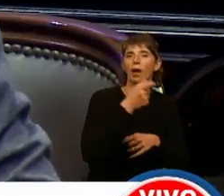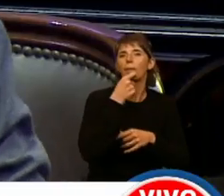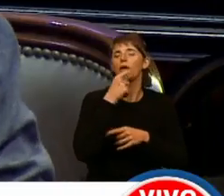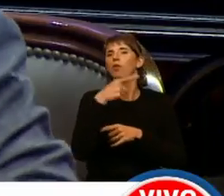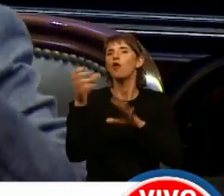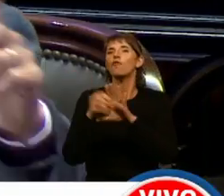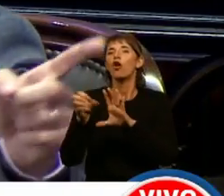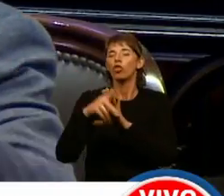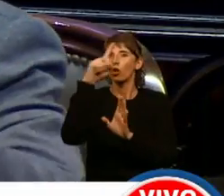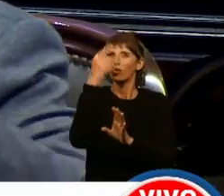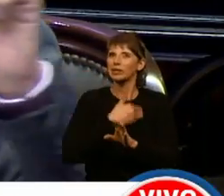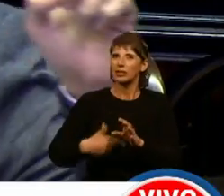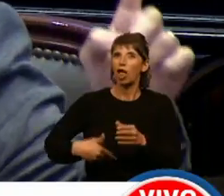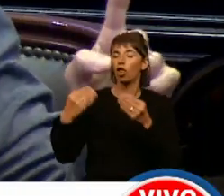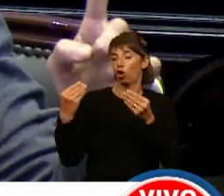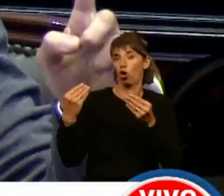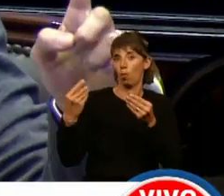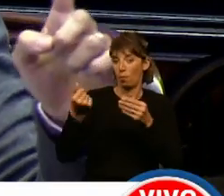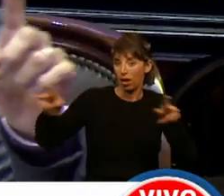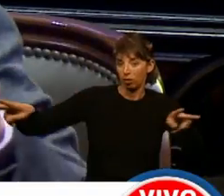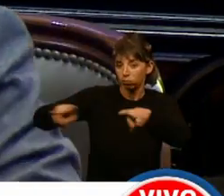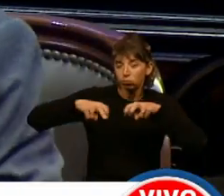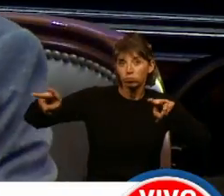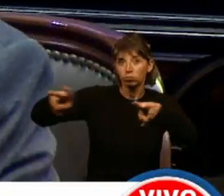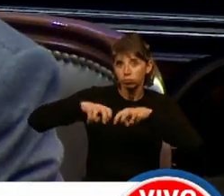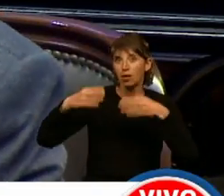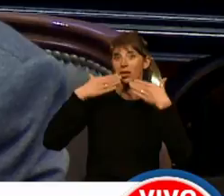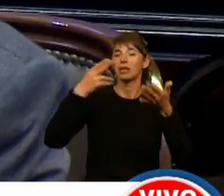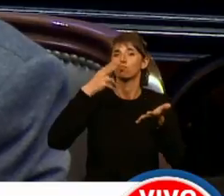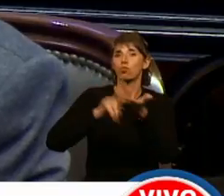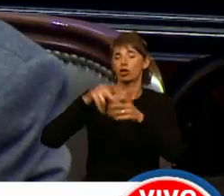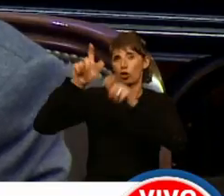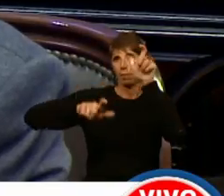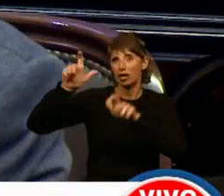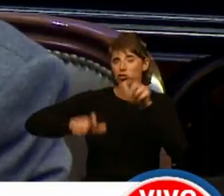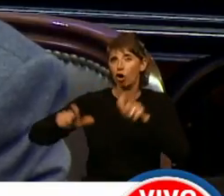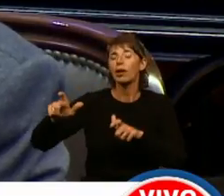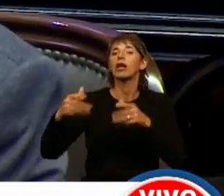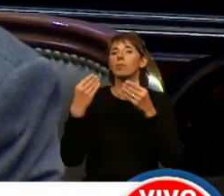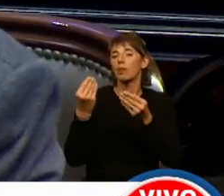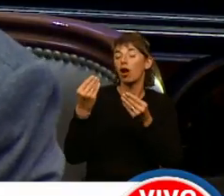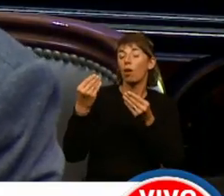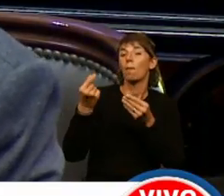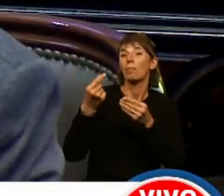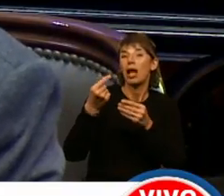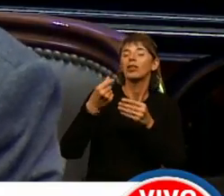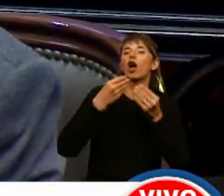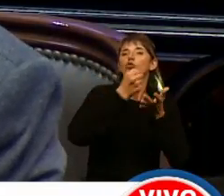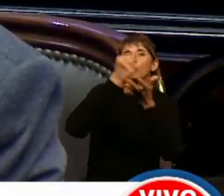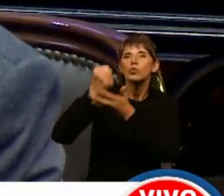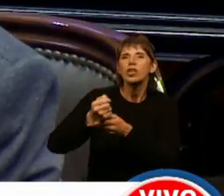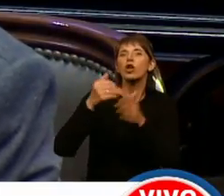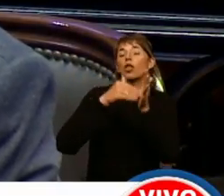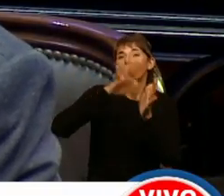nacional financiados por impuestos de todos los argentinos que subsidian a ciertas zonas en el presupuesto 2021